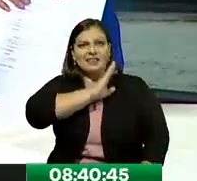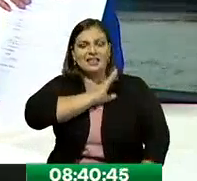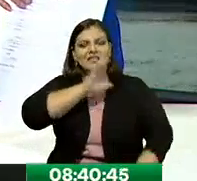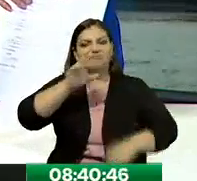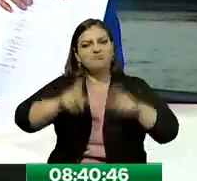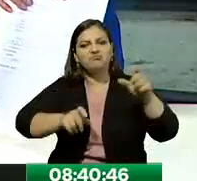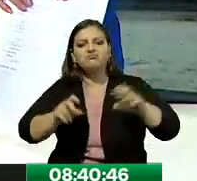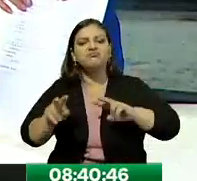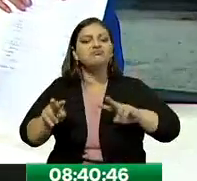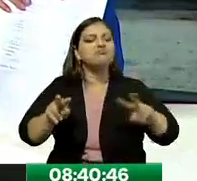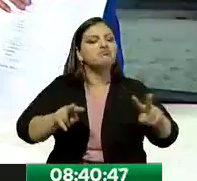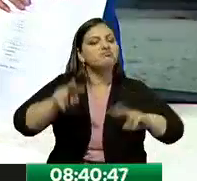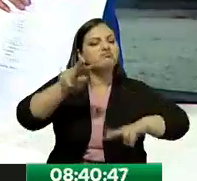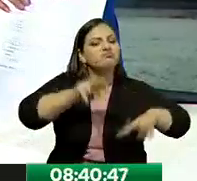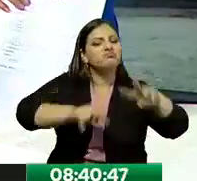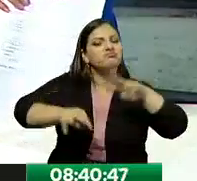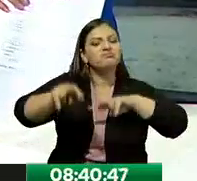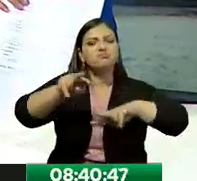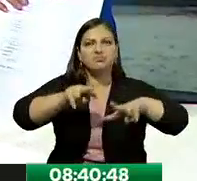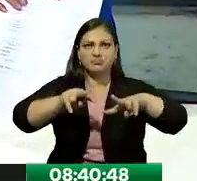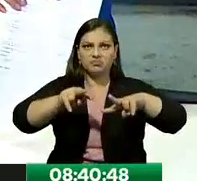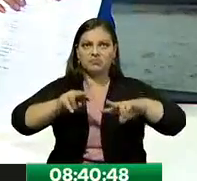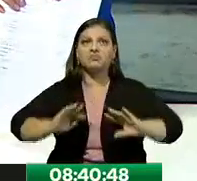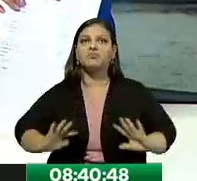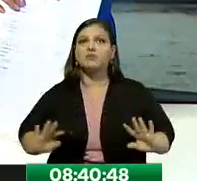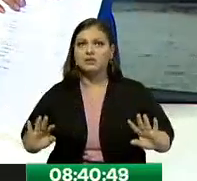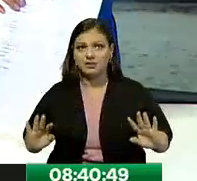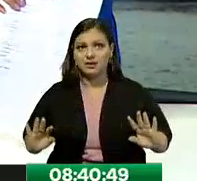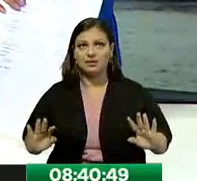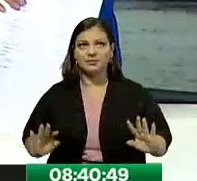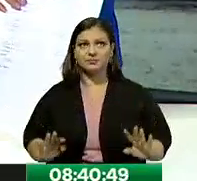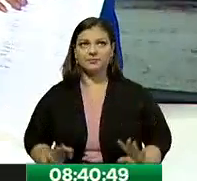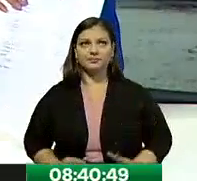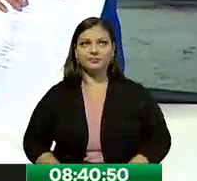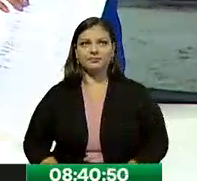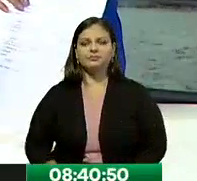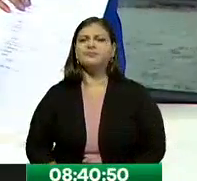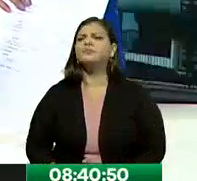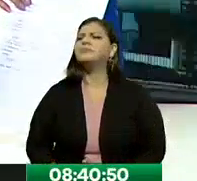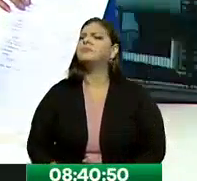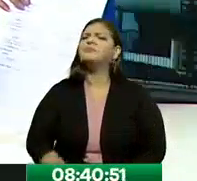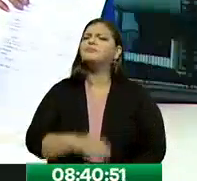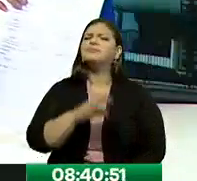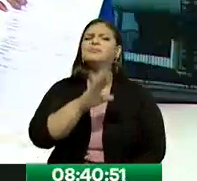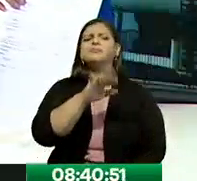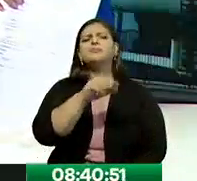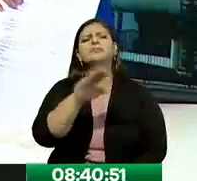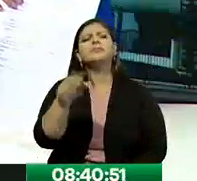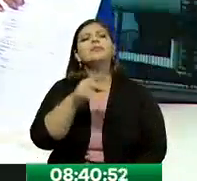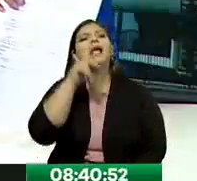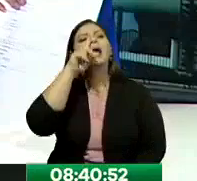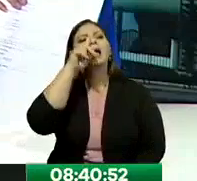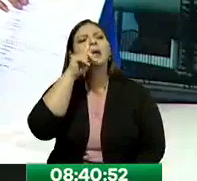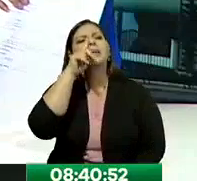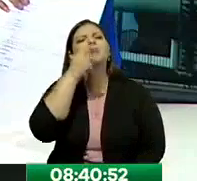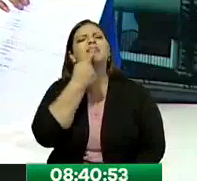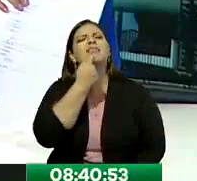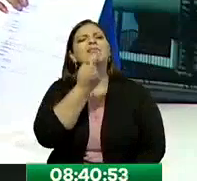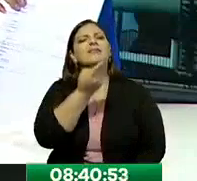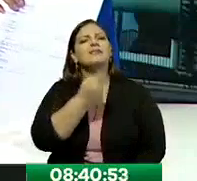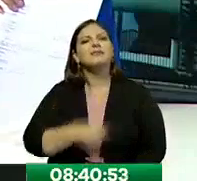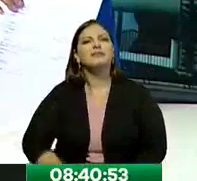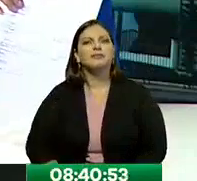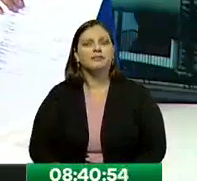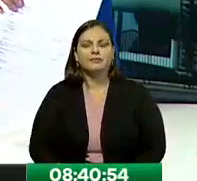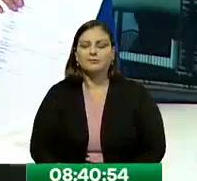lo que les digo y me causó realmente sorpresa tiene cuerpo la respuesta de la gente de interagua que vino hace días el